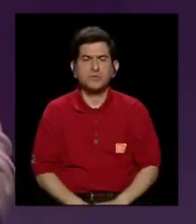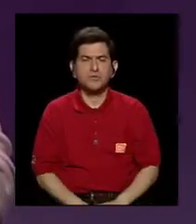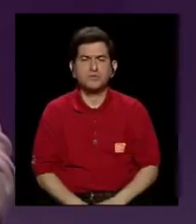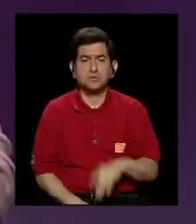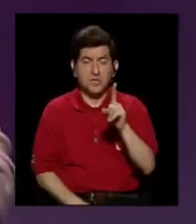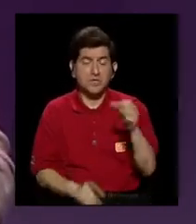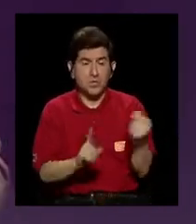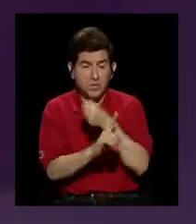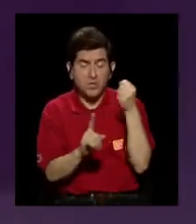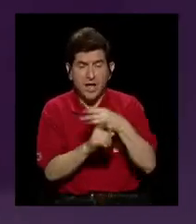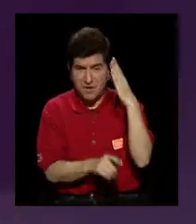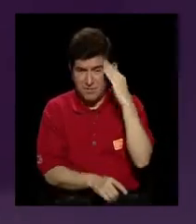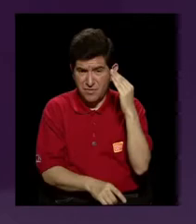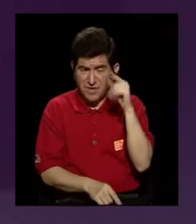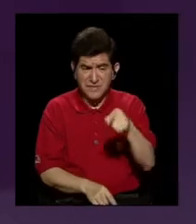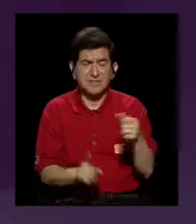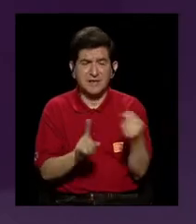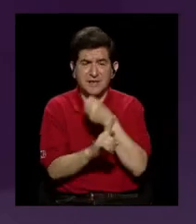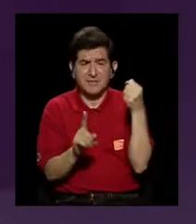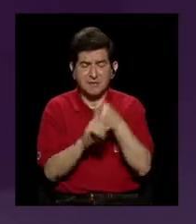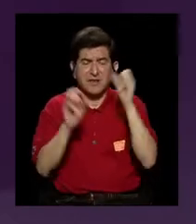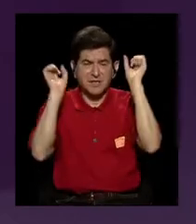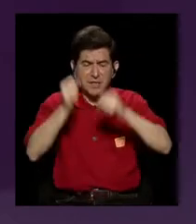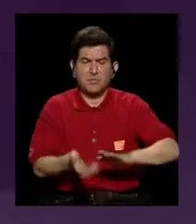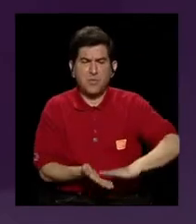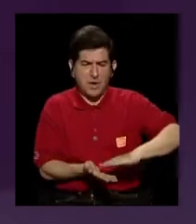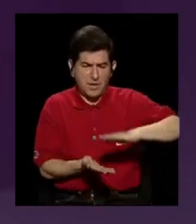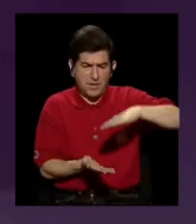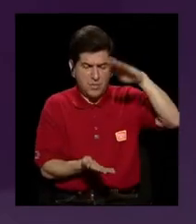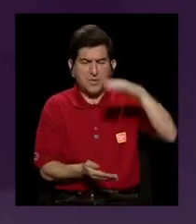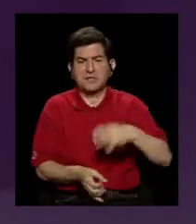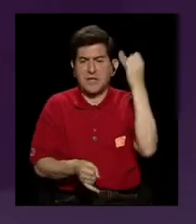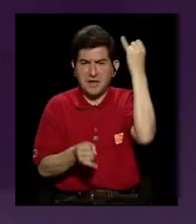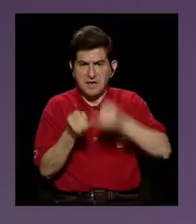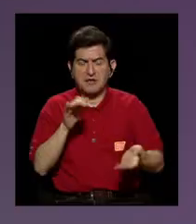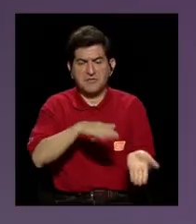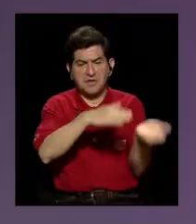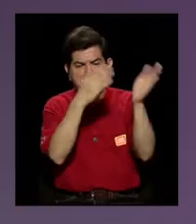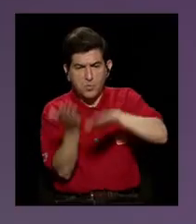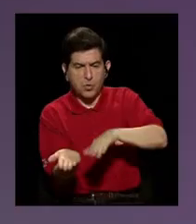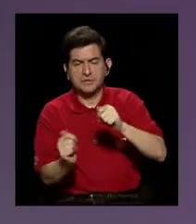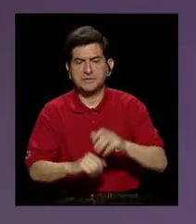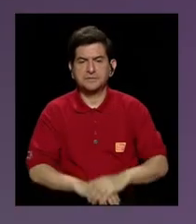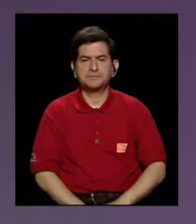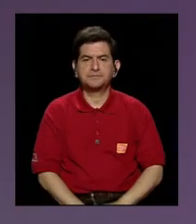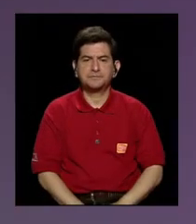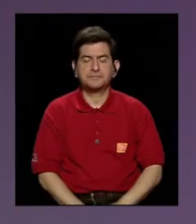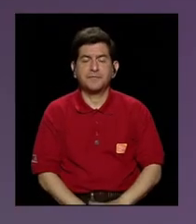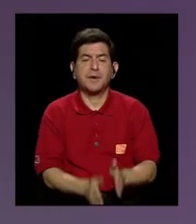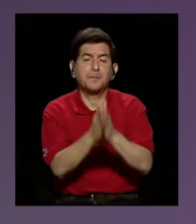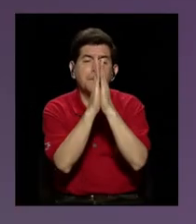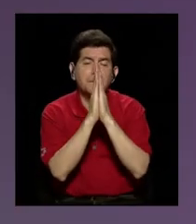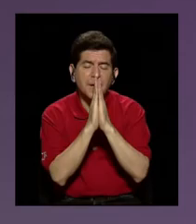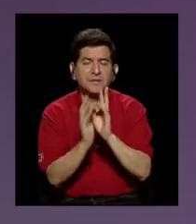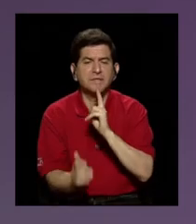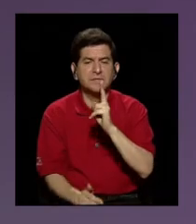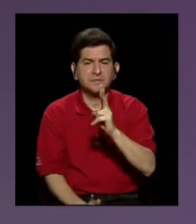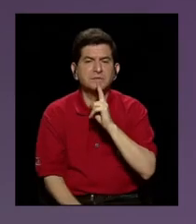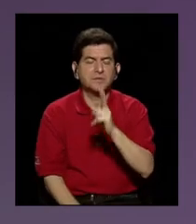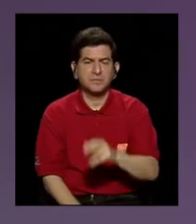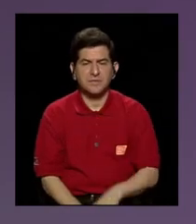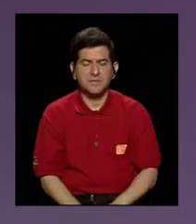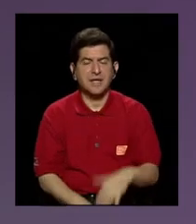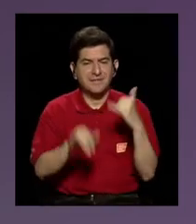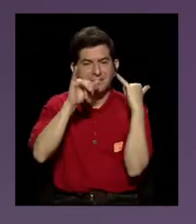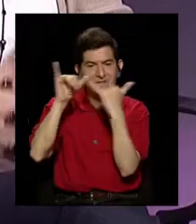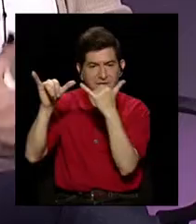una violencia y esa violencia puede ir incrementándose y puede terminar en su muerte. Entonces, el llamado, en realidad el llamado es a